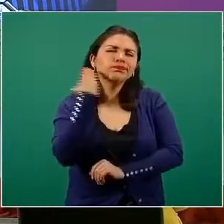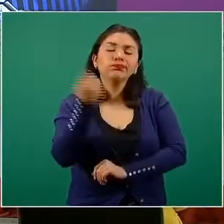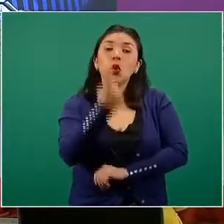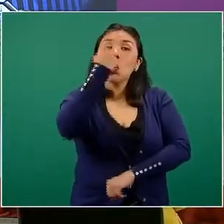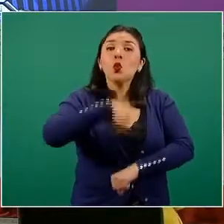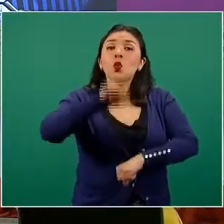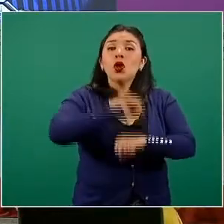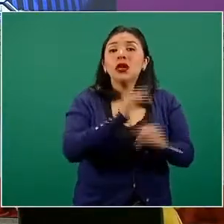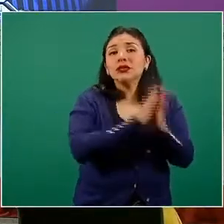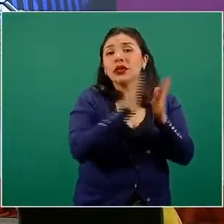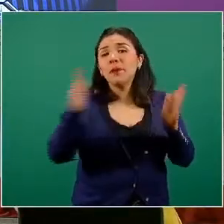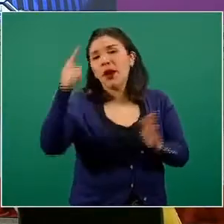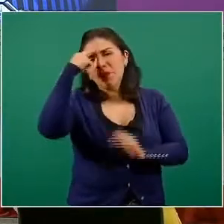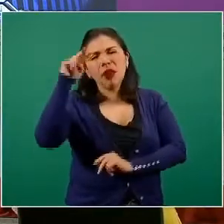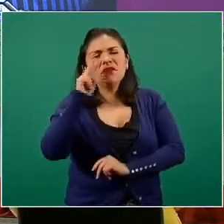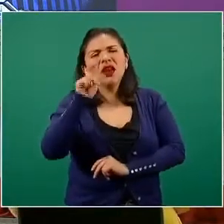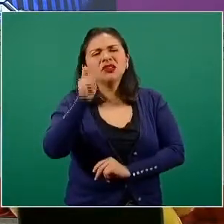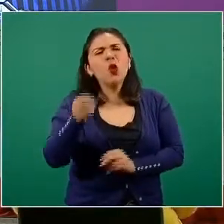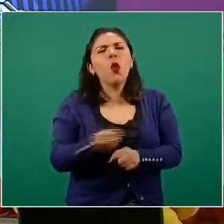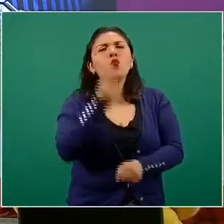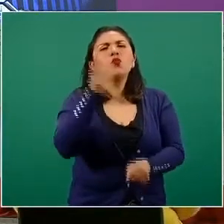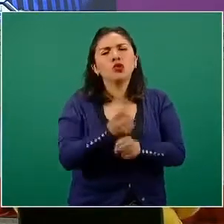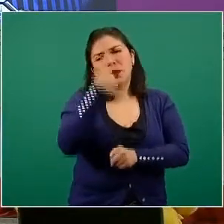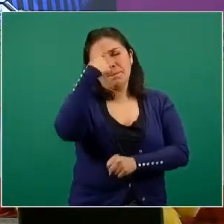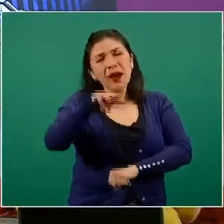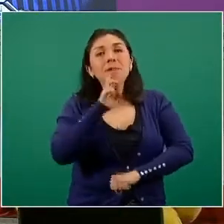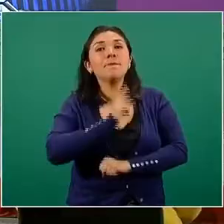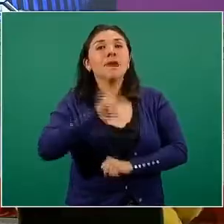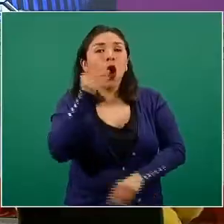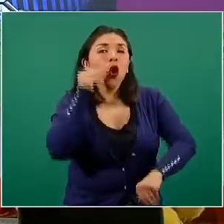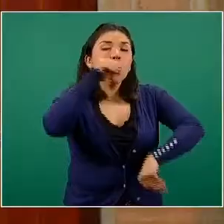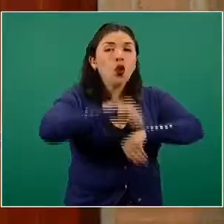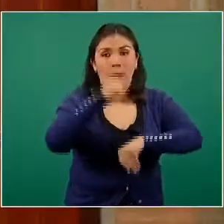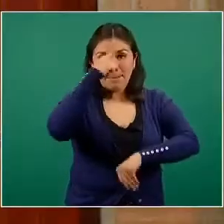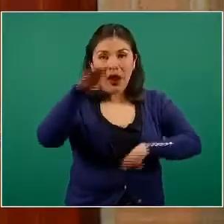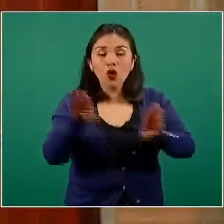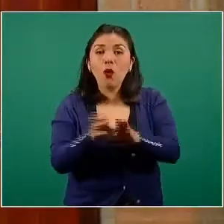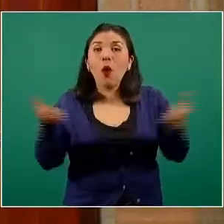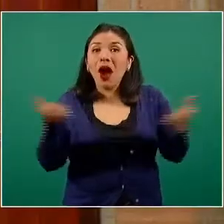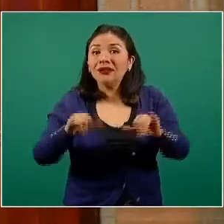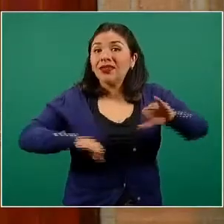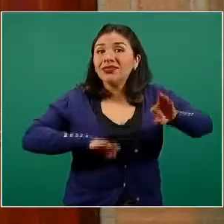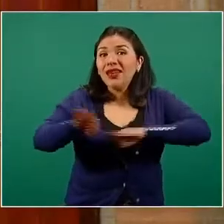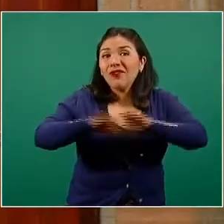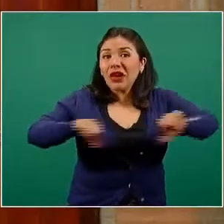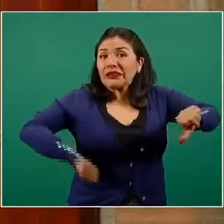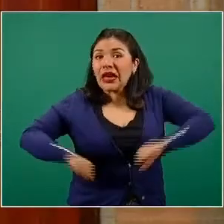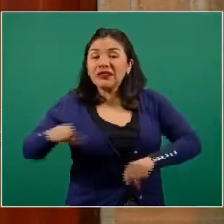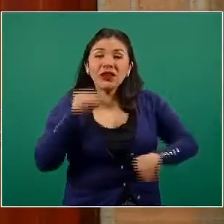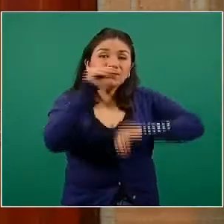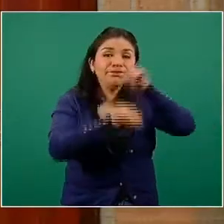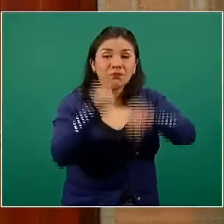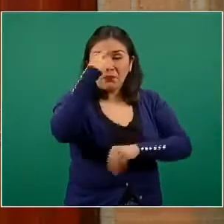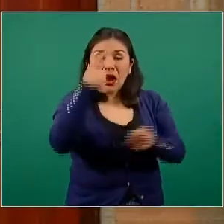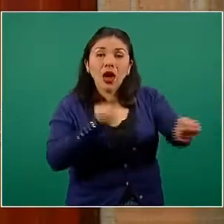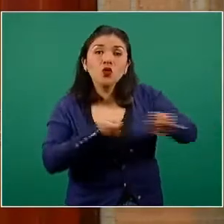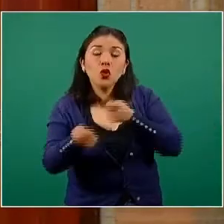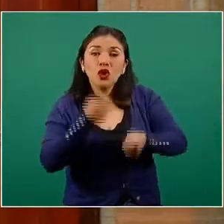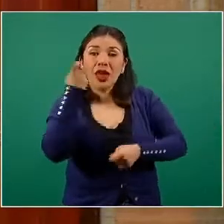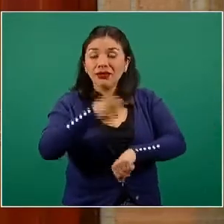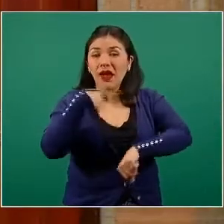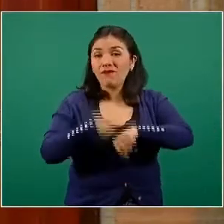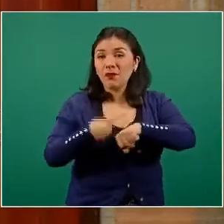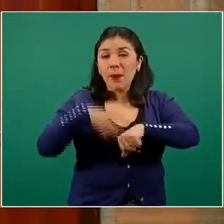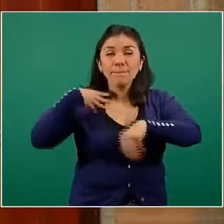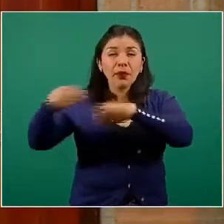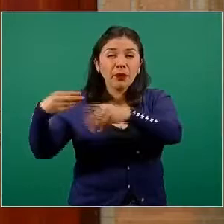ver oportunidades de mejora en los planes de acción y de control para la